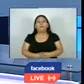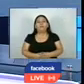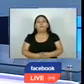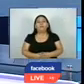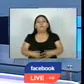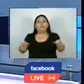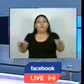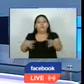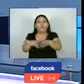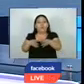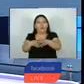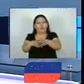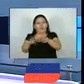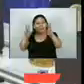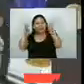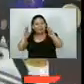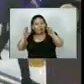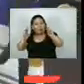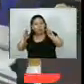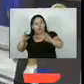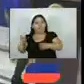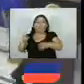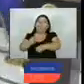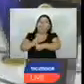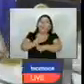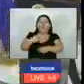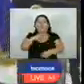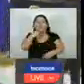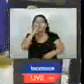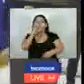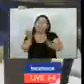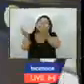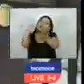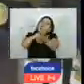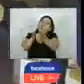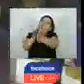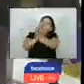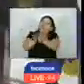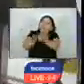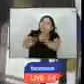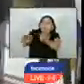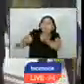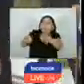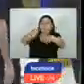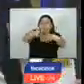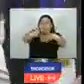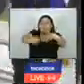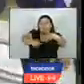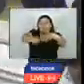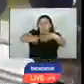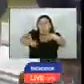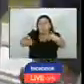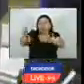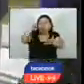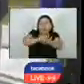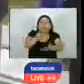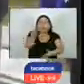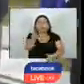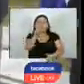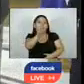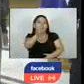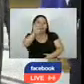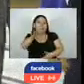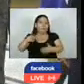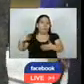Y el Gabinete de Seguridad solicitó una vez más ante la Asamblea Legislativa una extensión al régimen de excepción, la número 14 desde